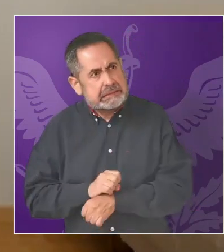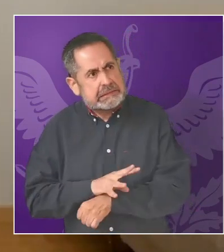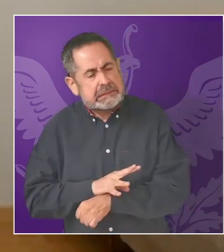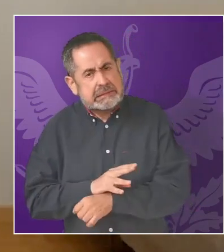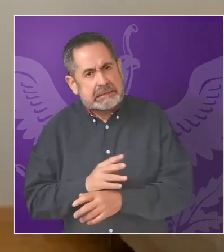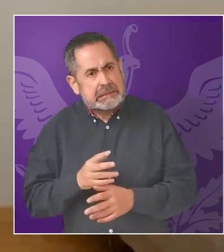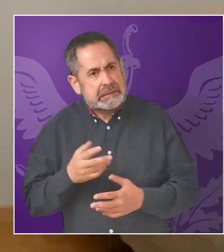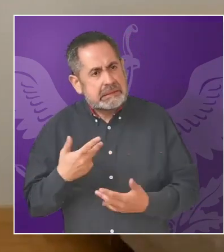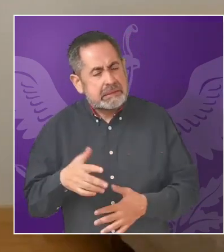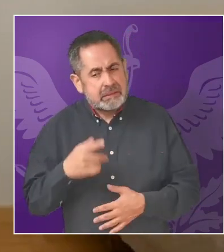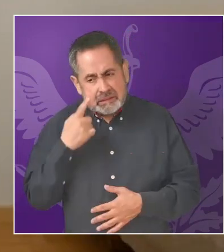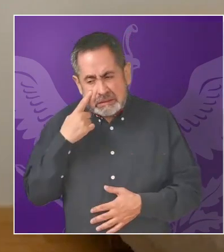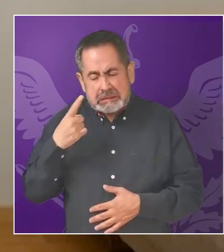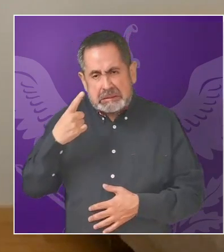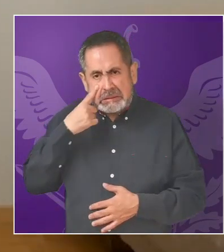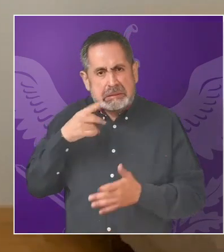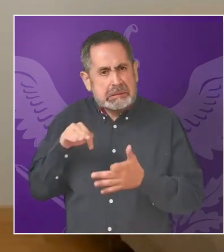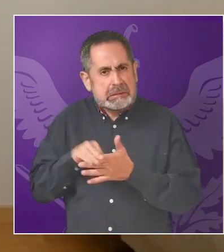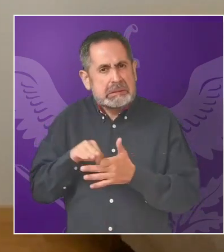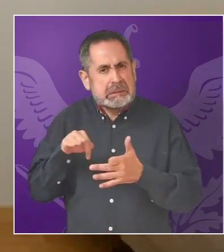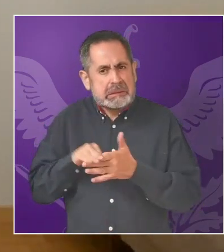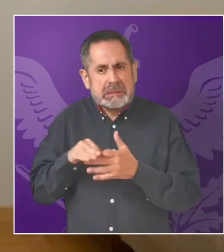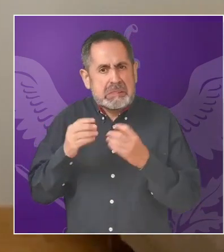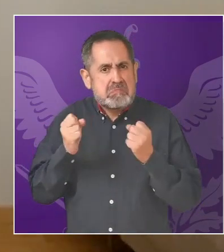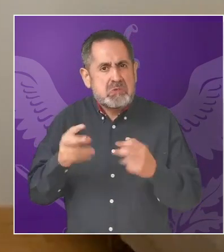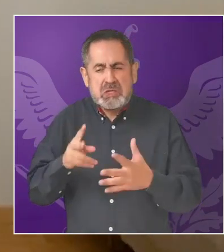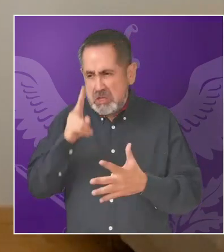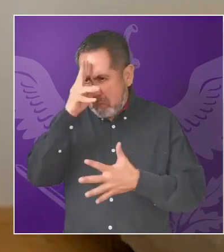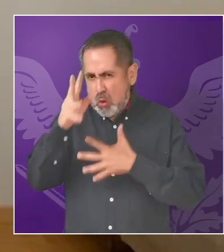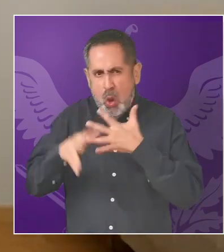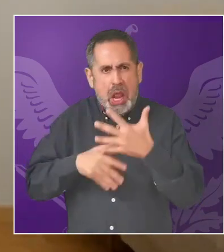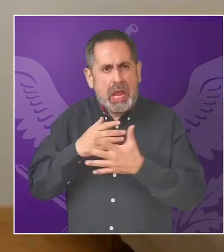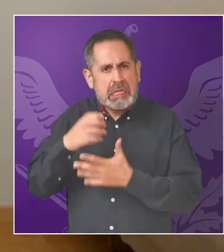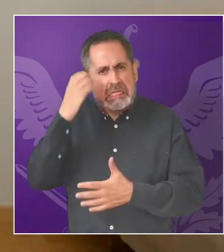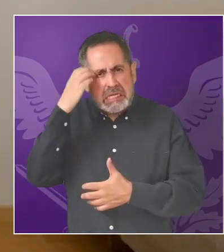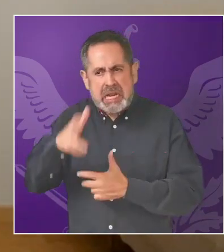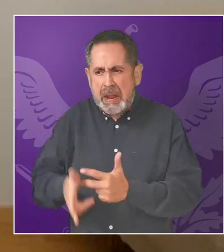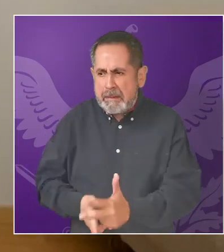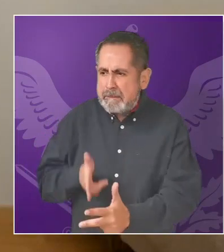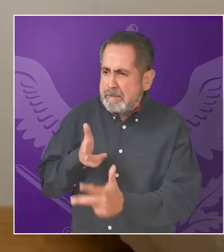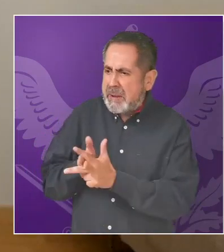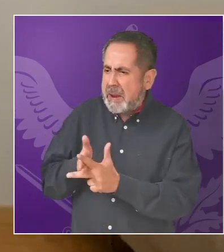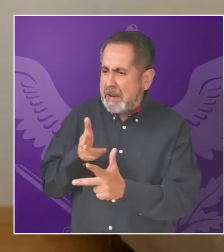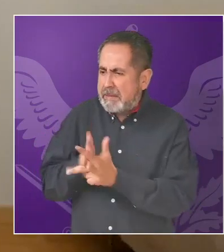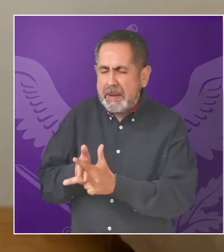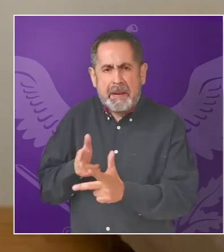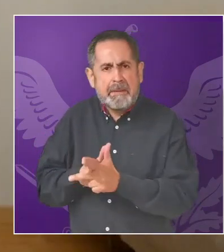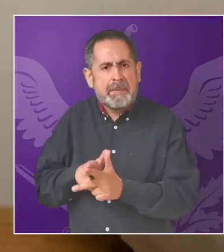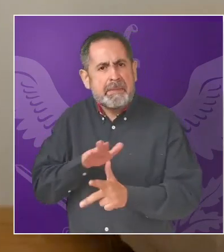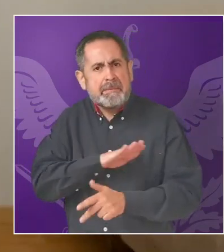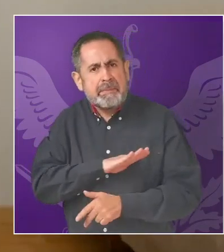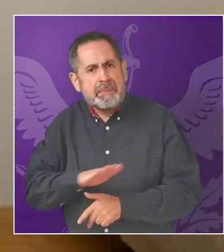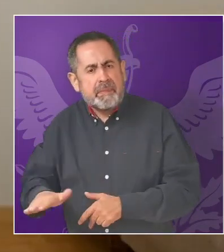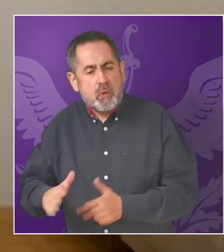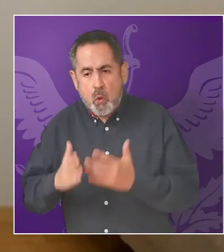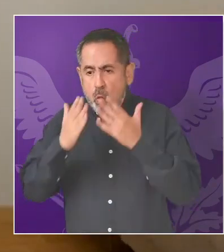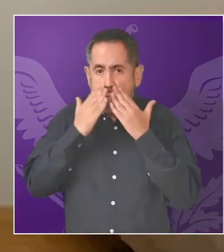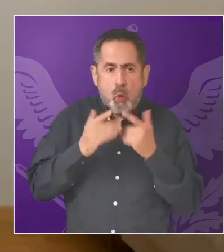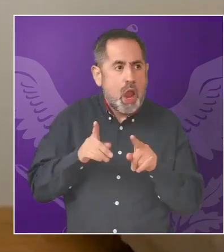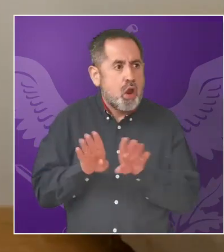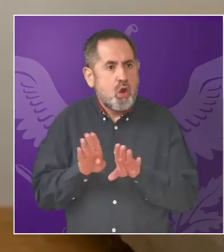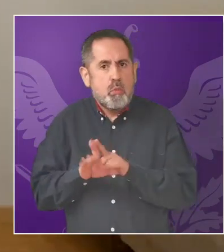siguen ejemplificando un patrón de violencia, un patrón de criminalización y un patrón de falta